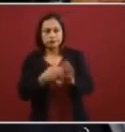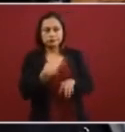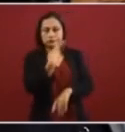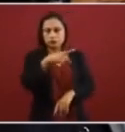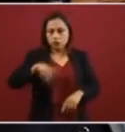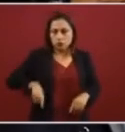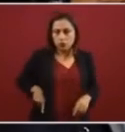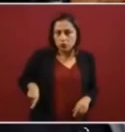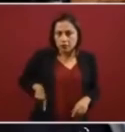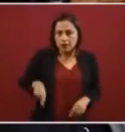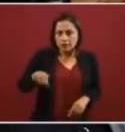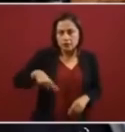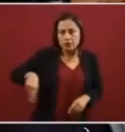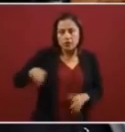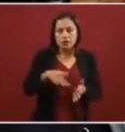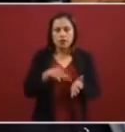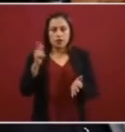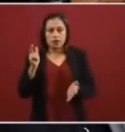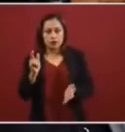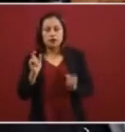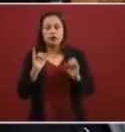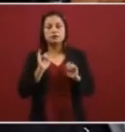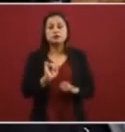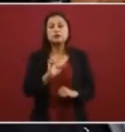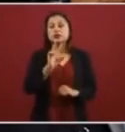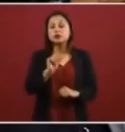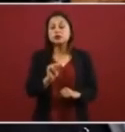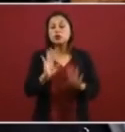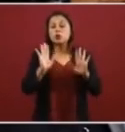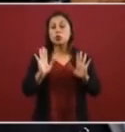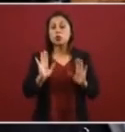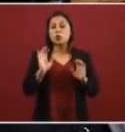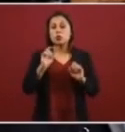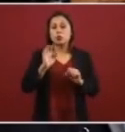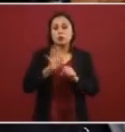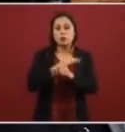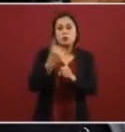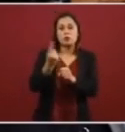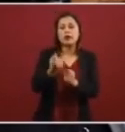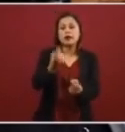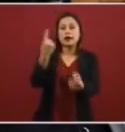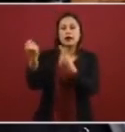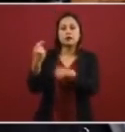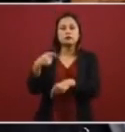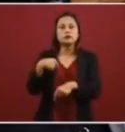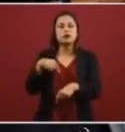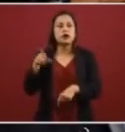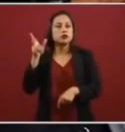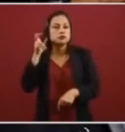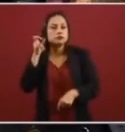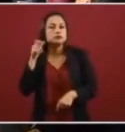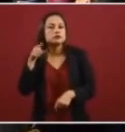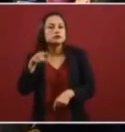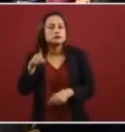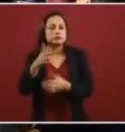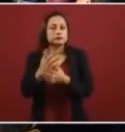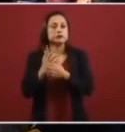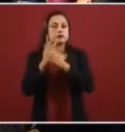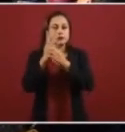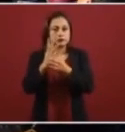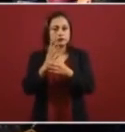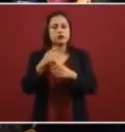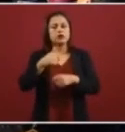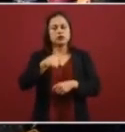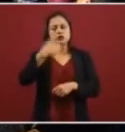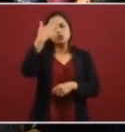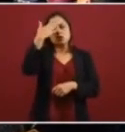ya se han manejado diferentes hipótesis sé que hay una investigación bueno se ha anunciado aquí ha estado el gabinete